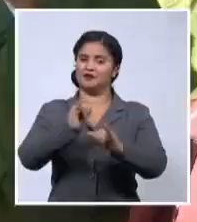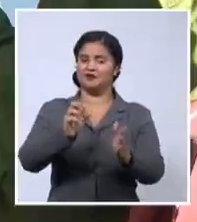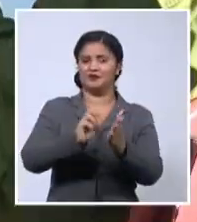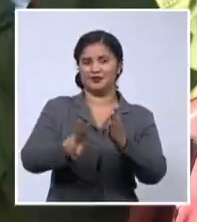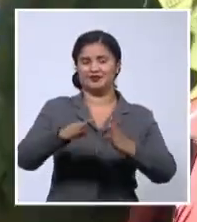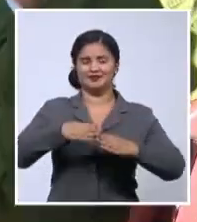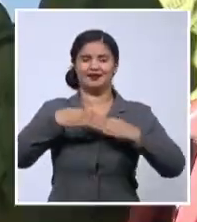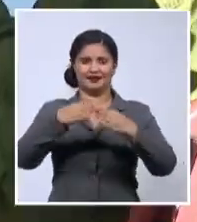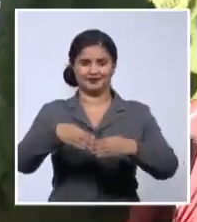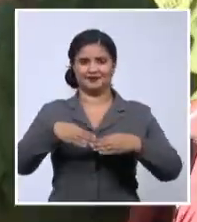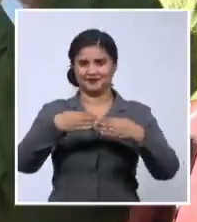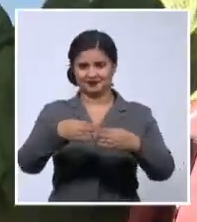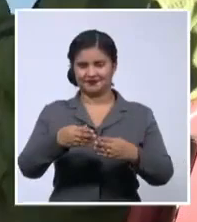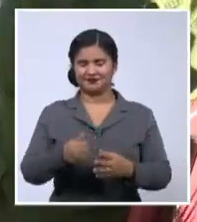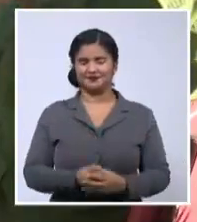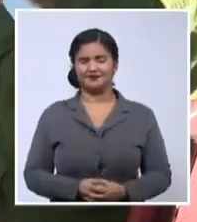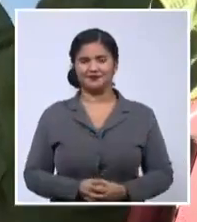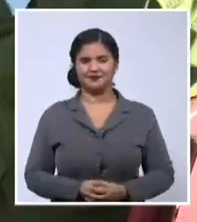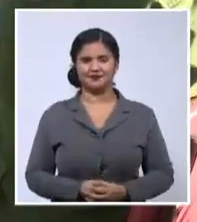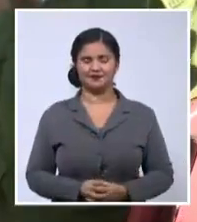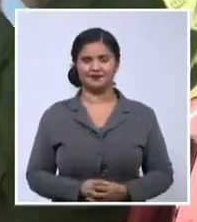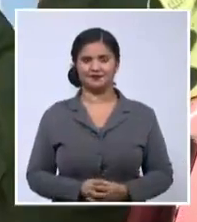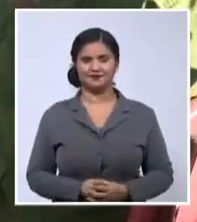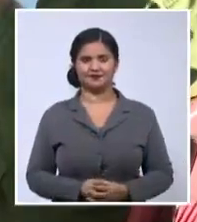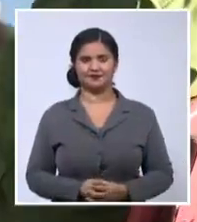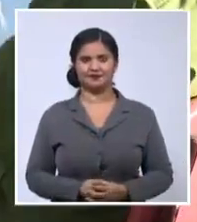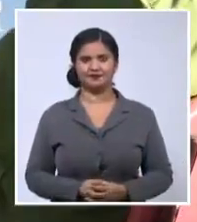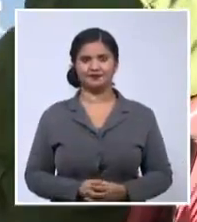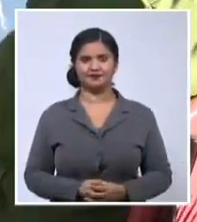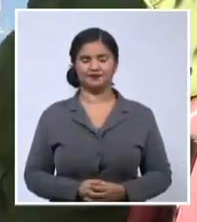Granma, Lisset Márquez, Sistema Informativo de la Televisión Cubana.